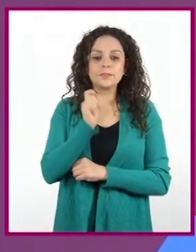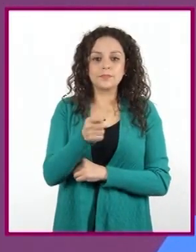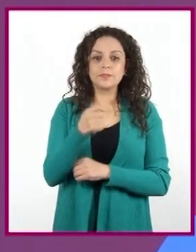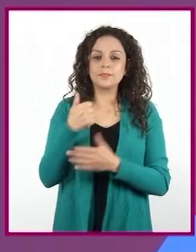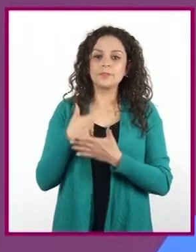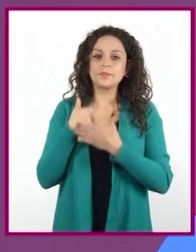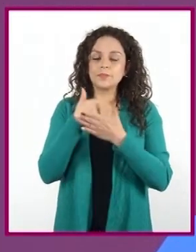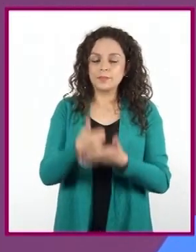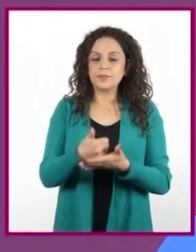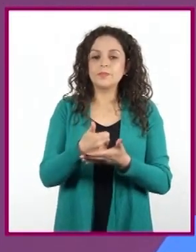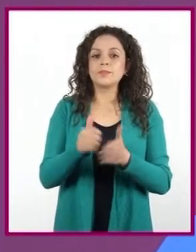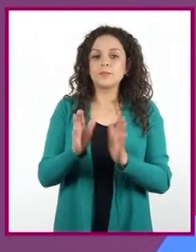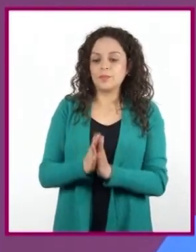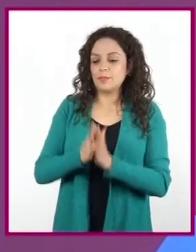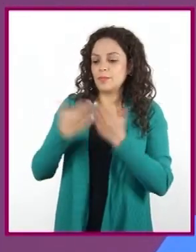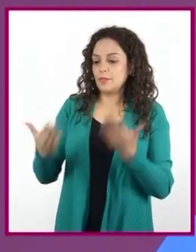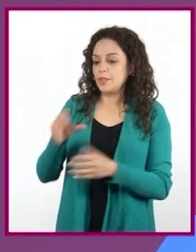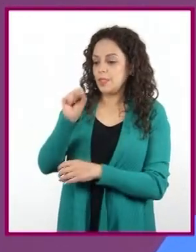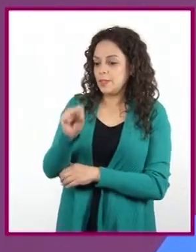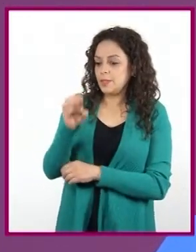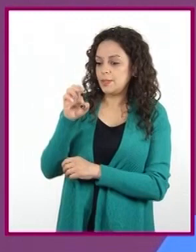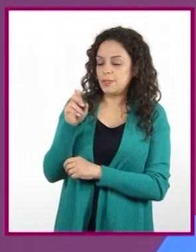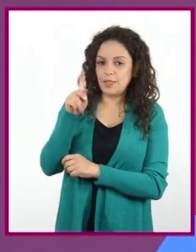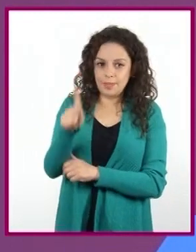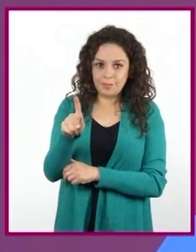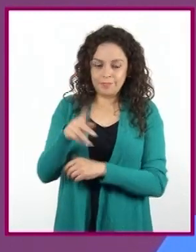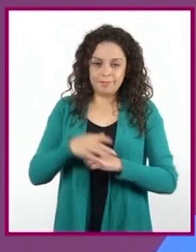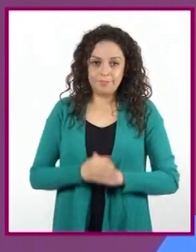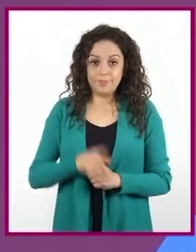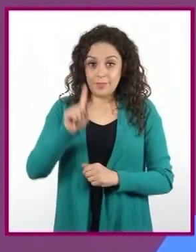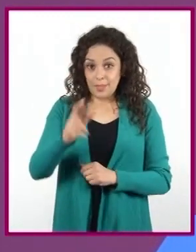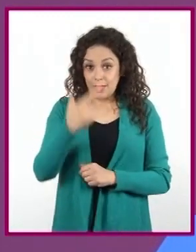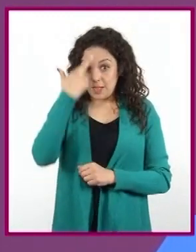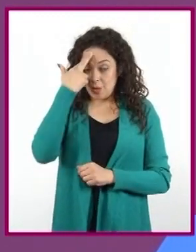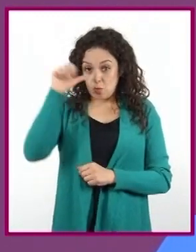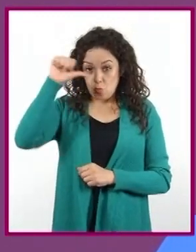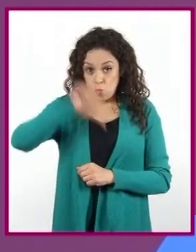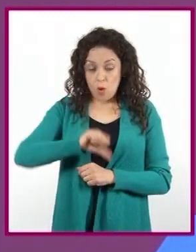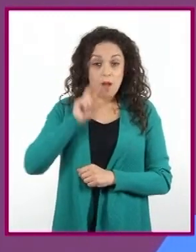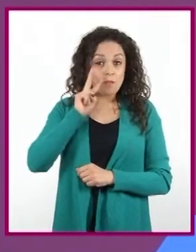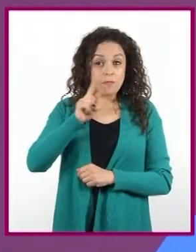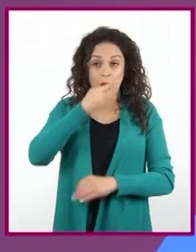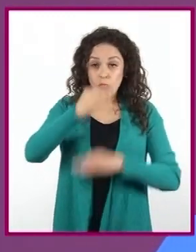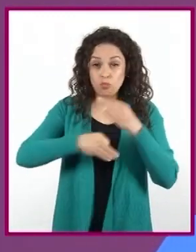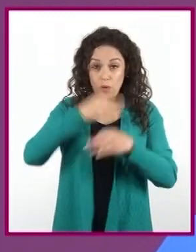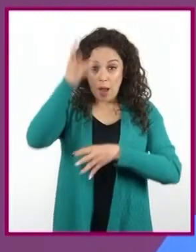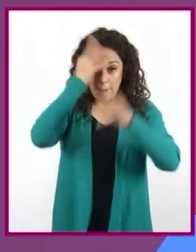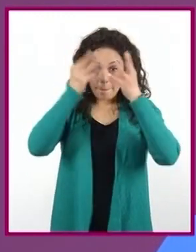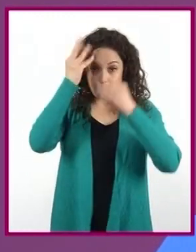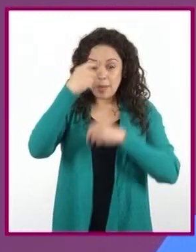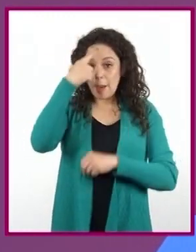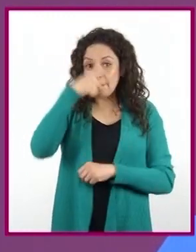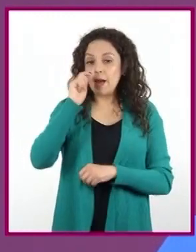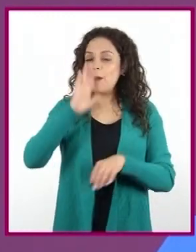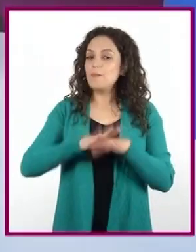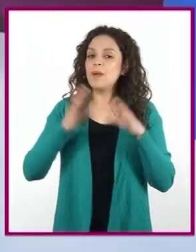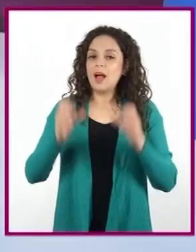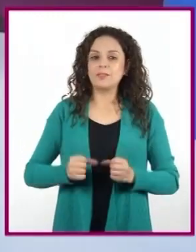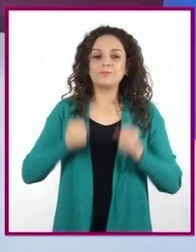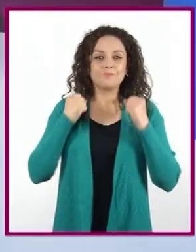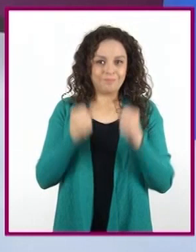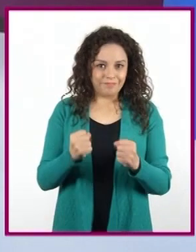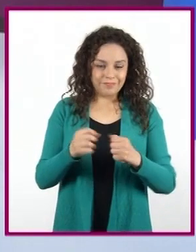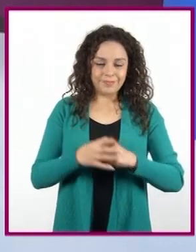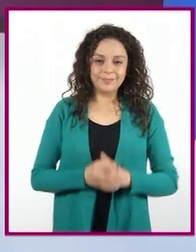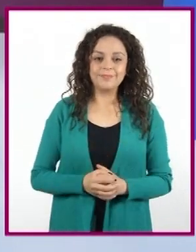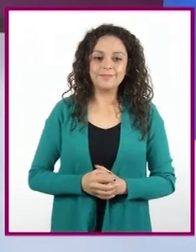su libro de texto gratuito. Recuerden que todo lo que vean hoy es para reforzar su conocimiento.